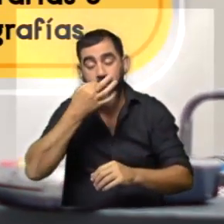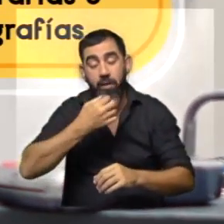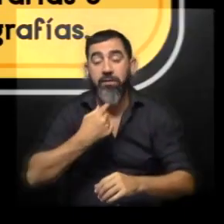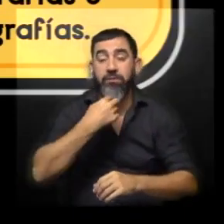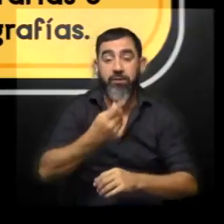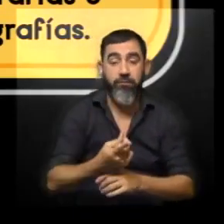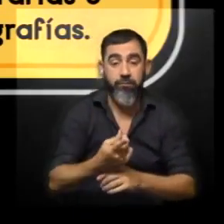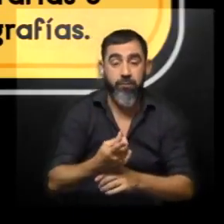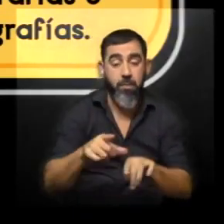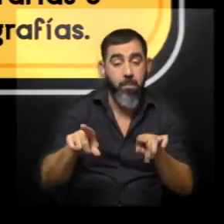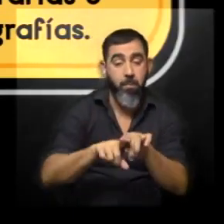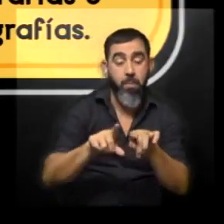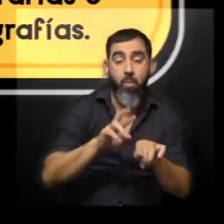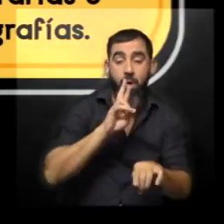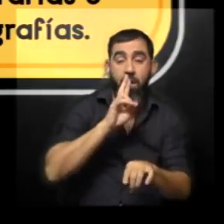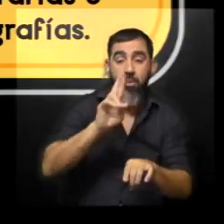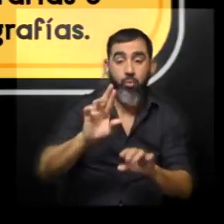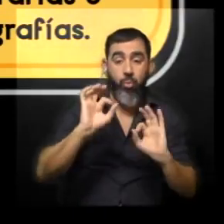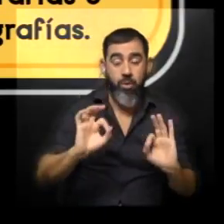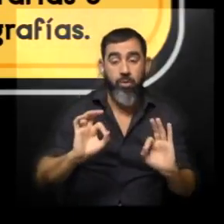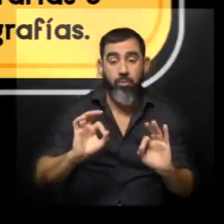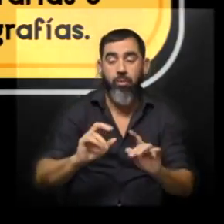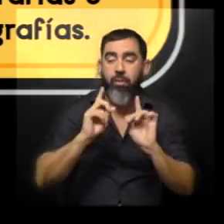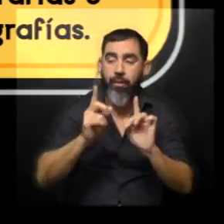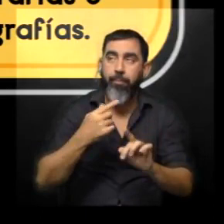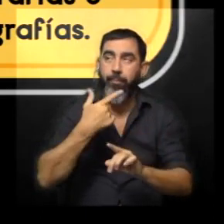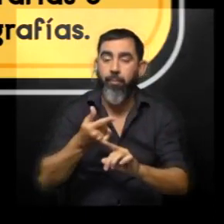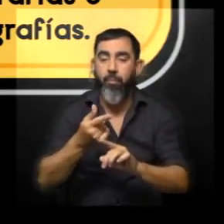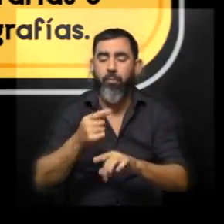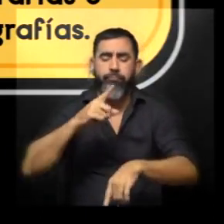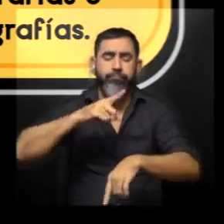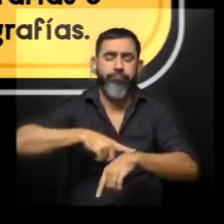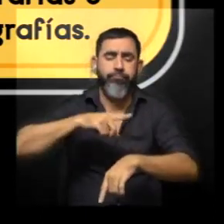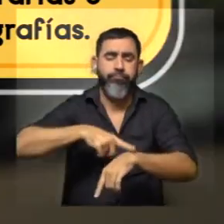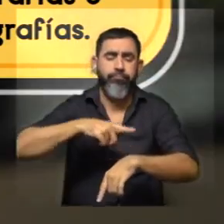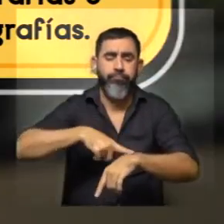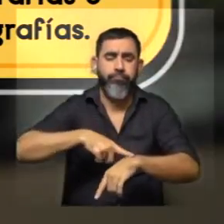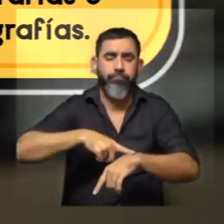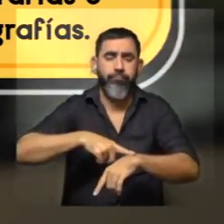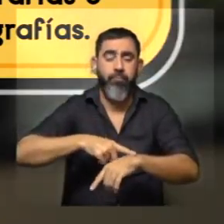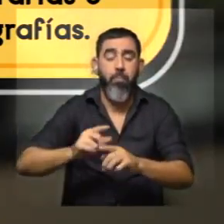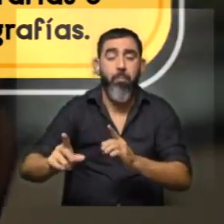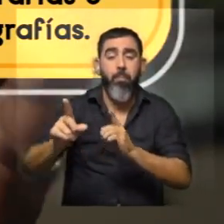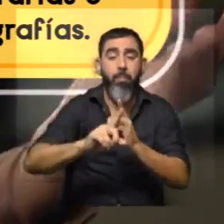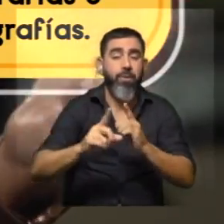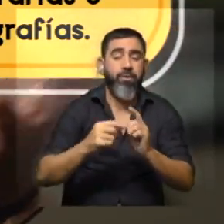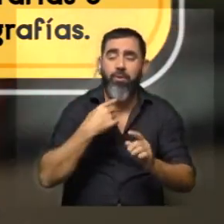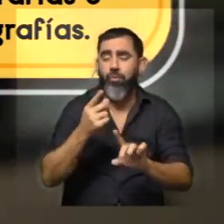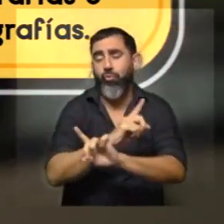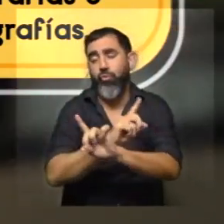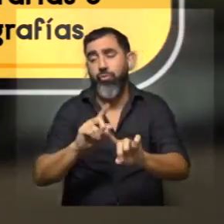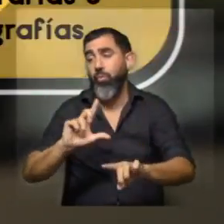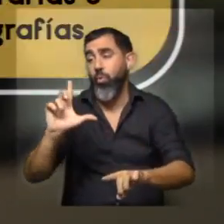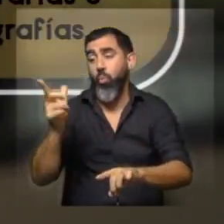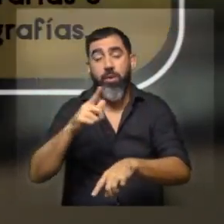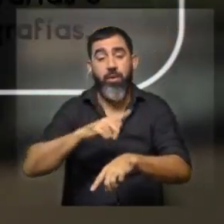Porque para llegar al mismo resultado, tendríamos que usar un tiempo que para los pacientes nos sirve. O sea,